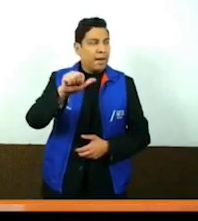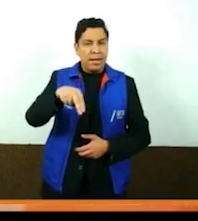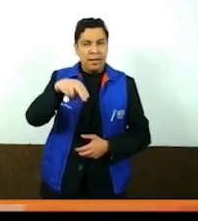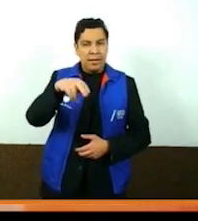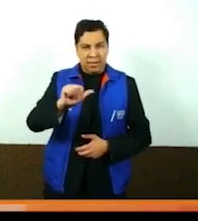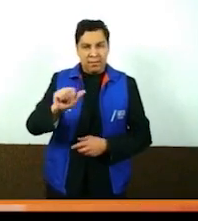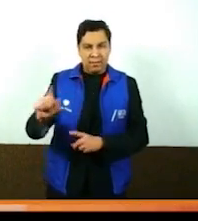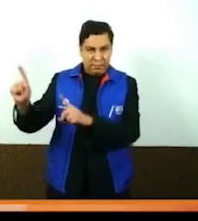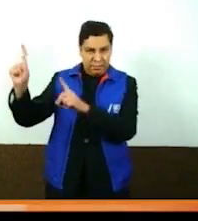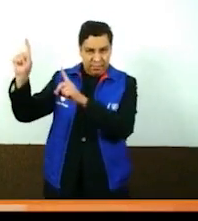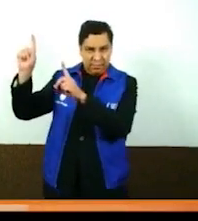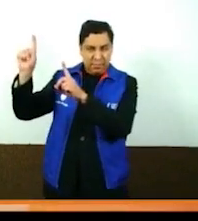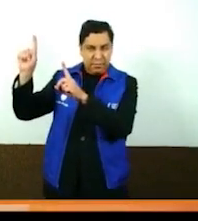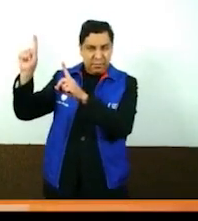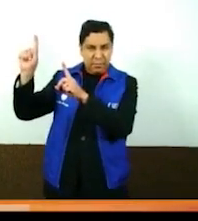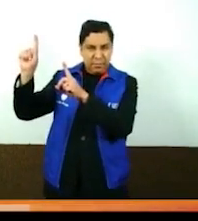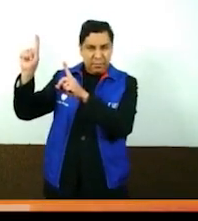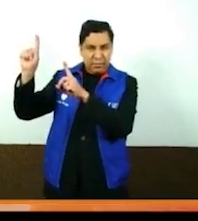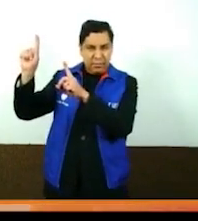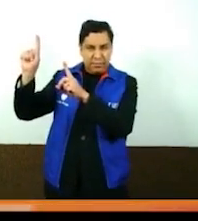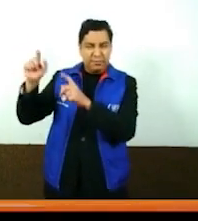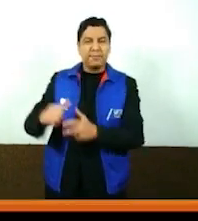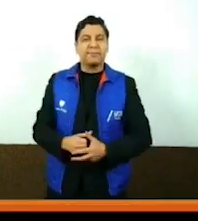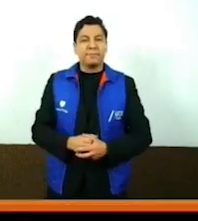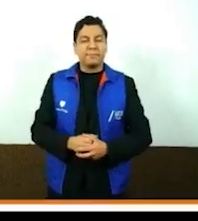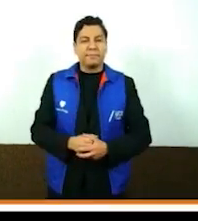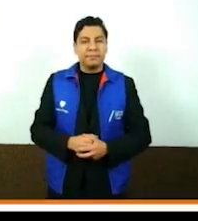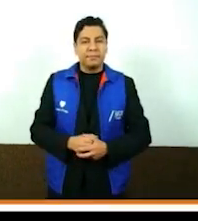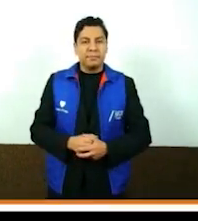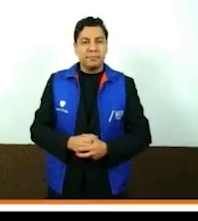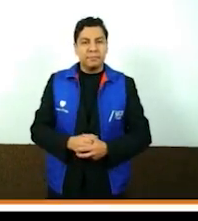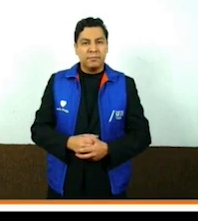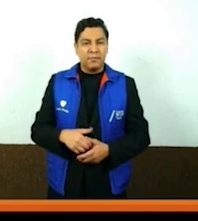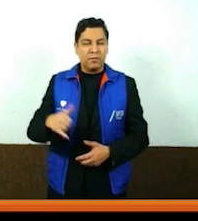Mariana Alejandrina Pérez Rivera.